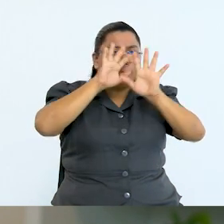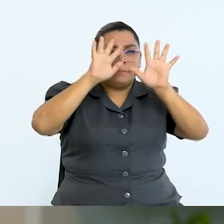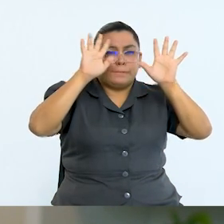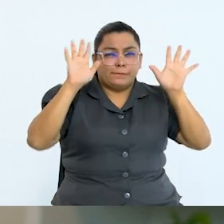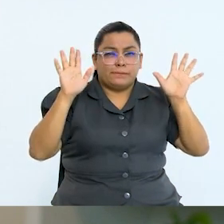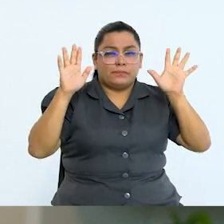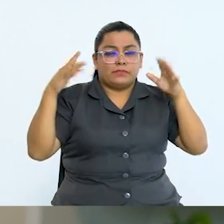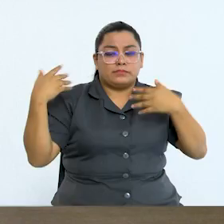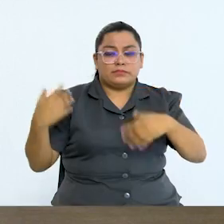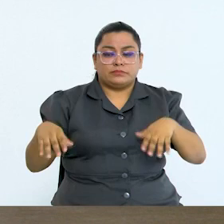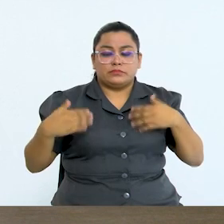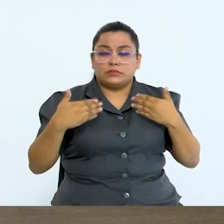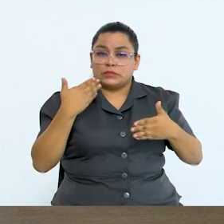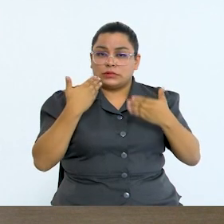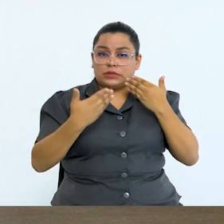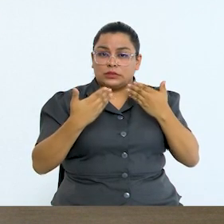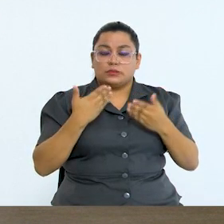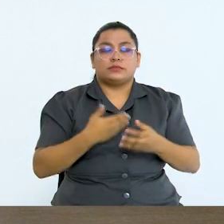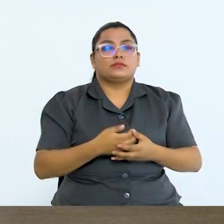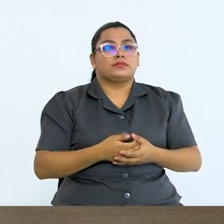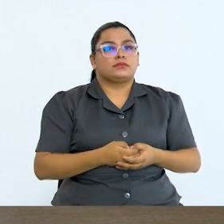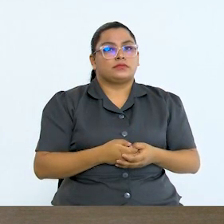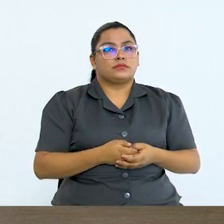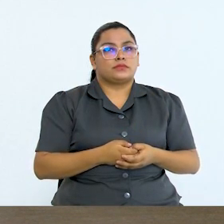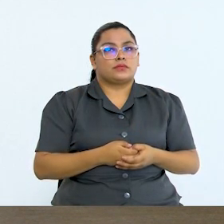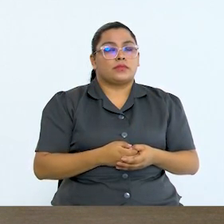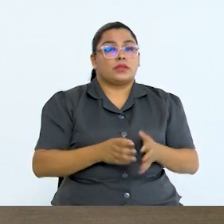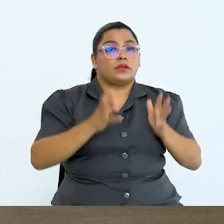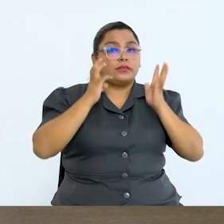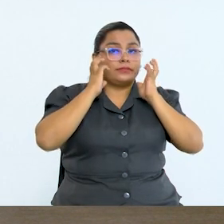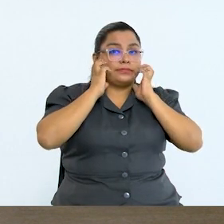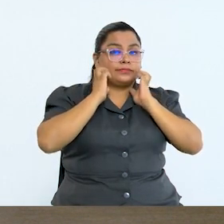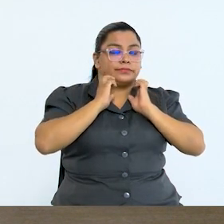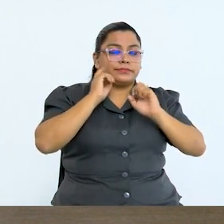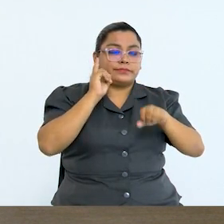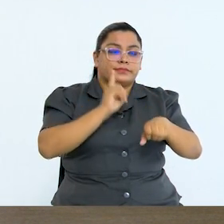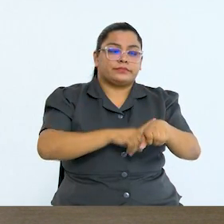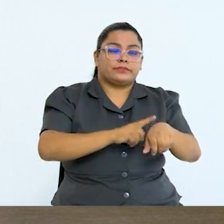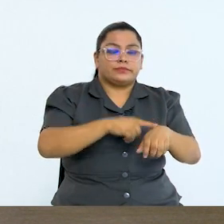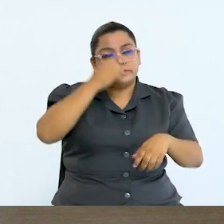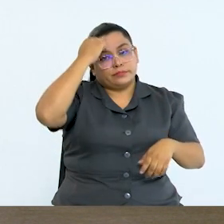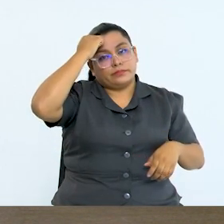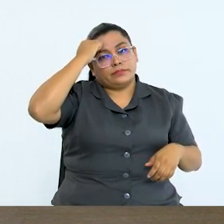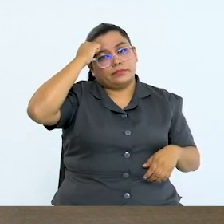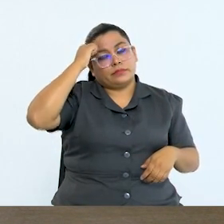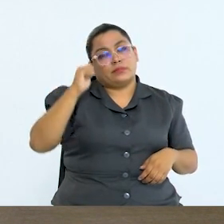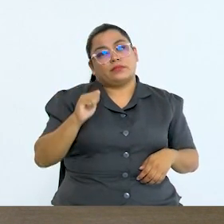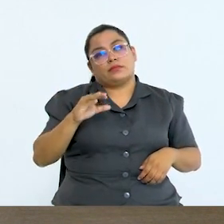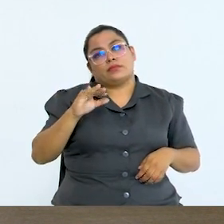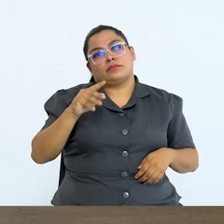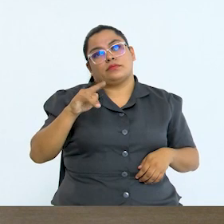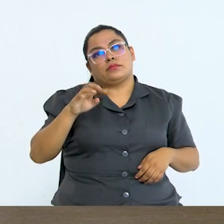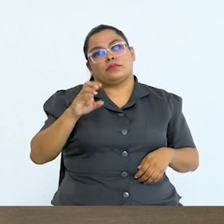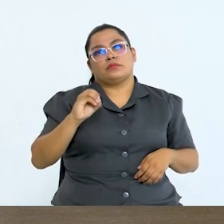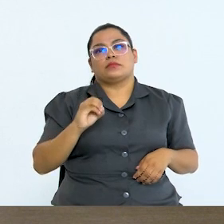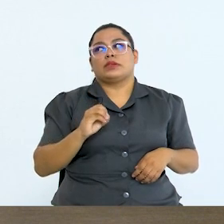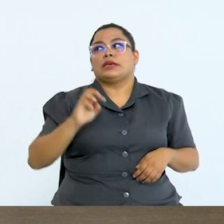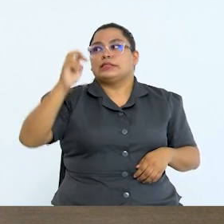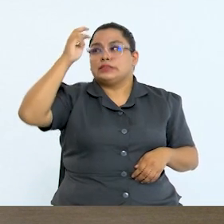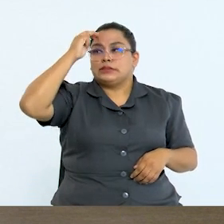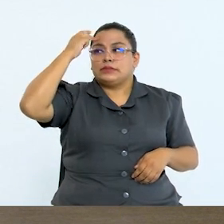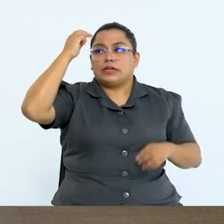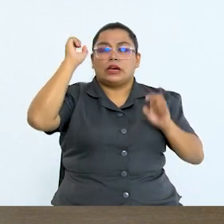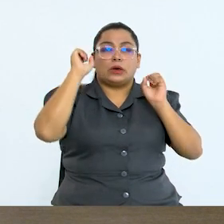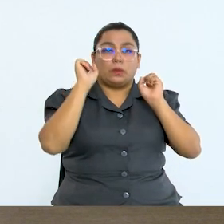resolver. Cuando garantiza el tiempo de aprendizaje activo, es decir, que permite al